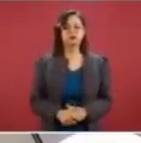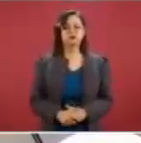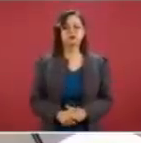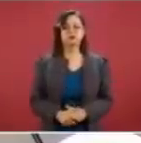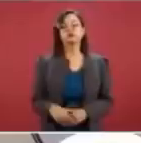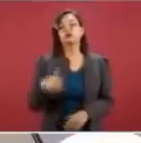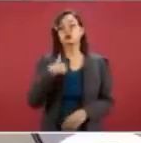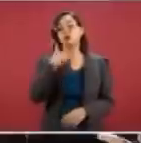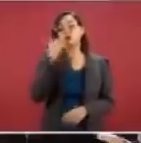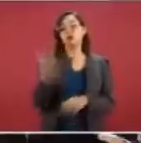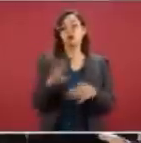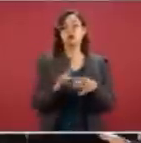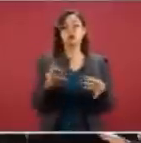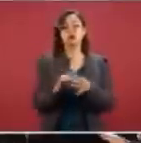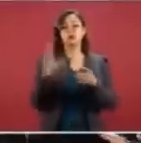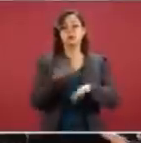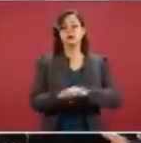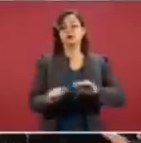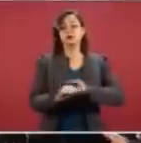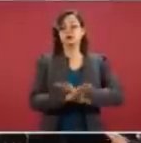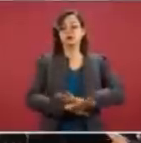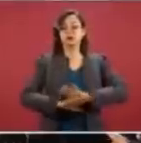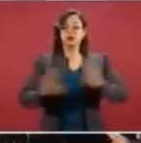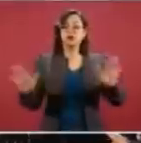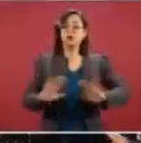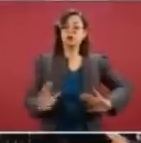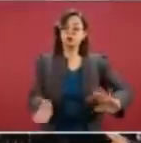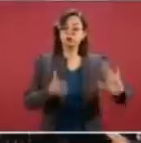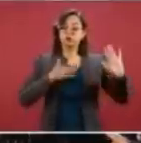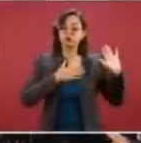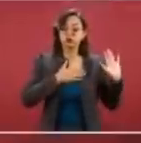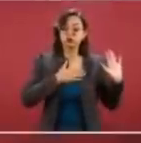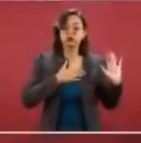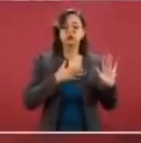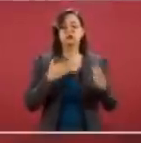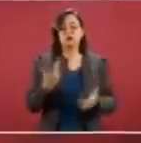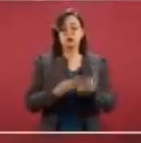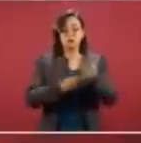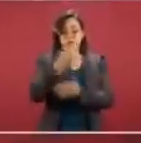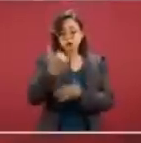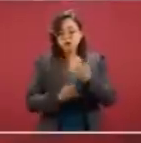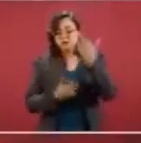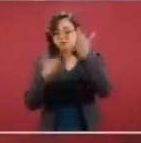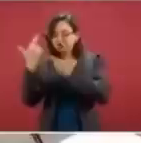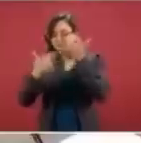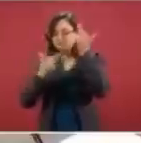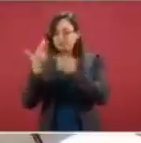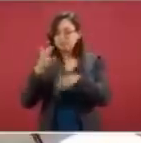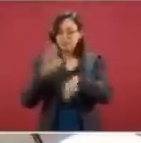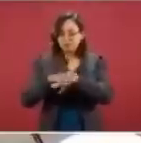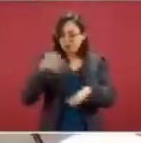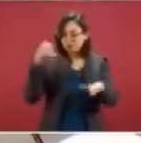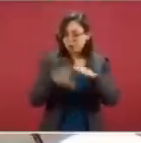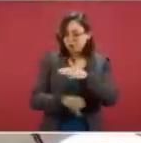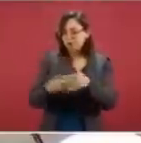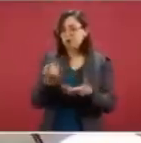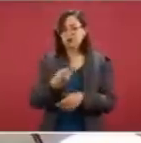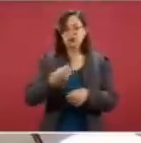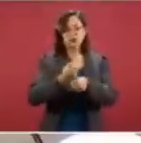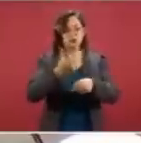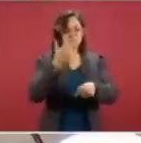Quiero ser muy claro, este es un compromiso. Son proyectos que hemos estado revisando, trabajando muy de cerca con todos los